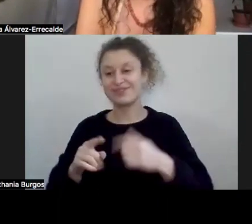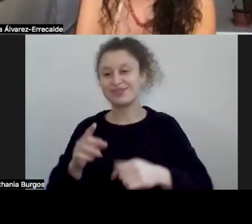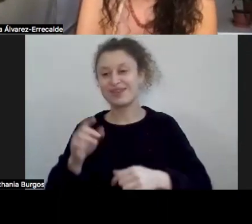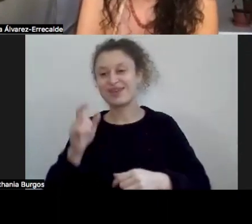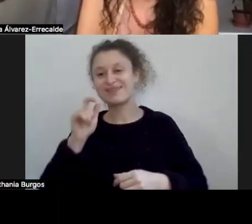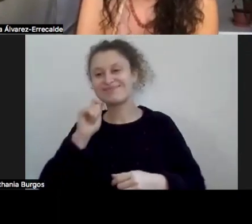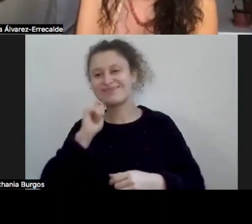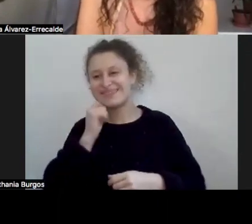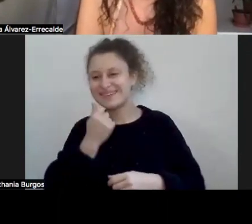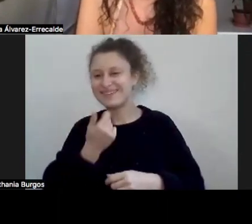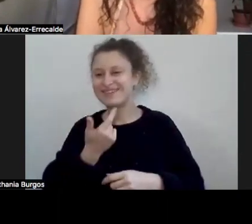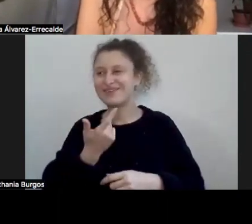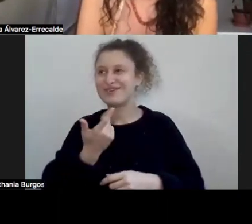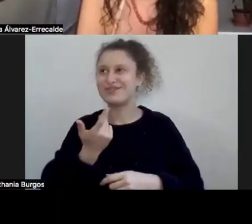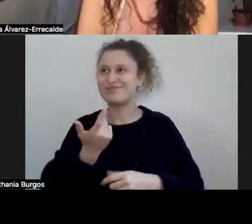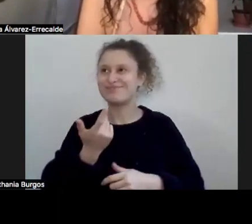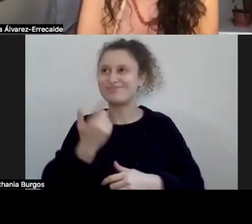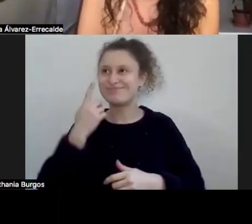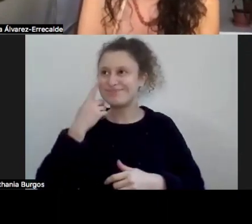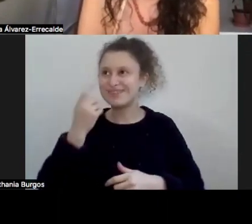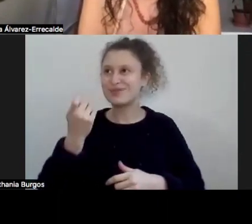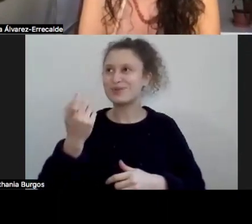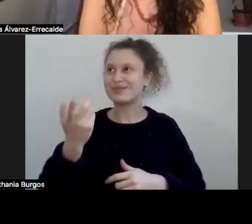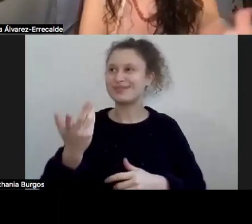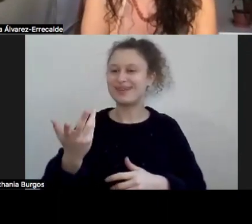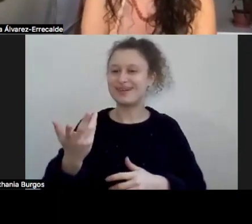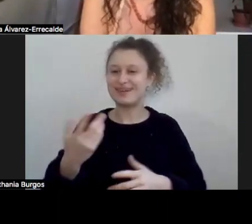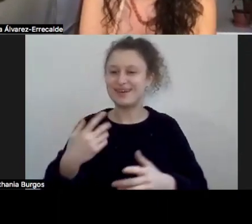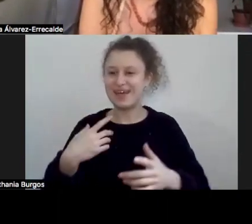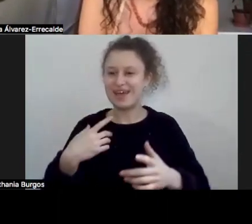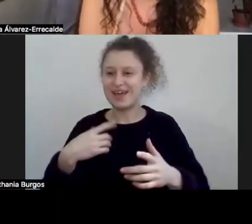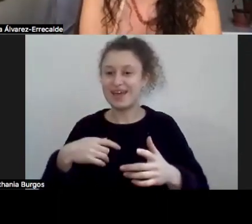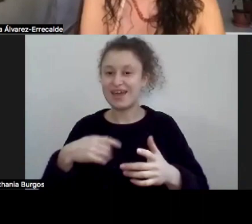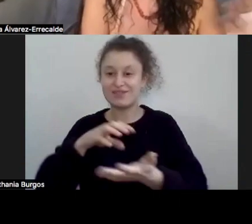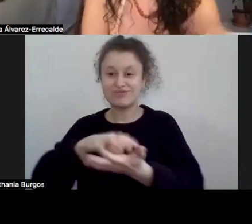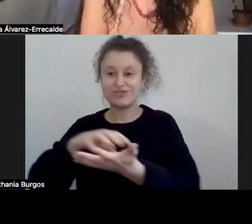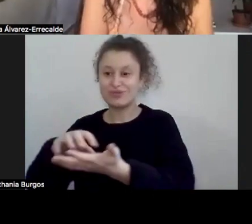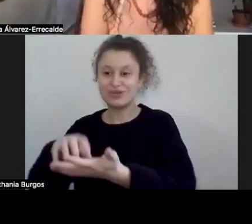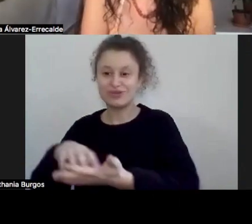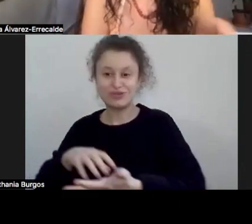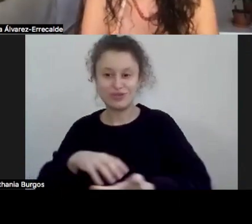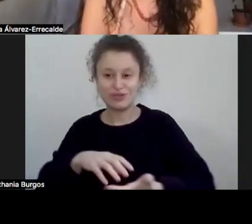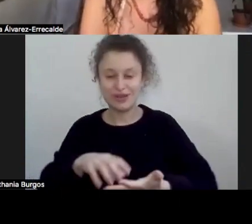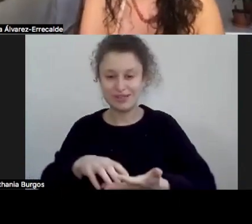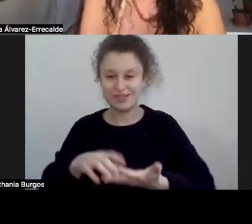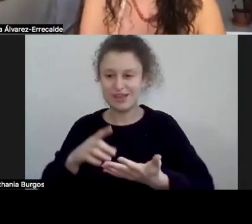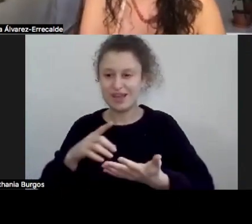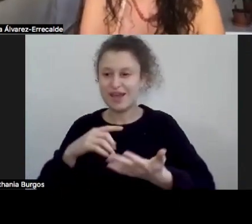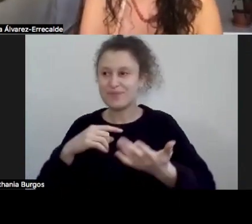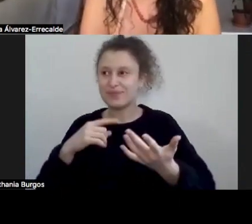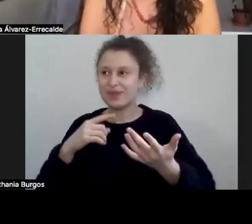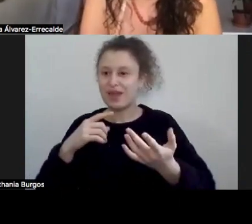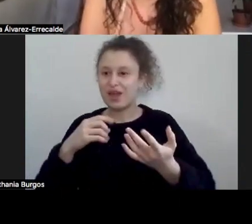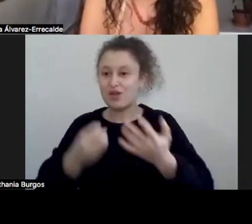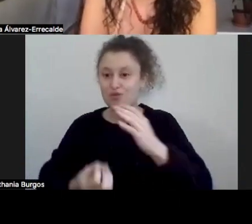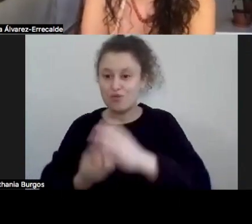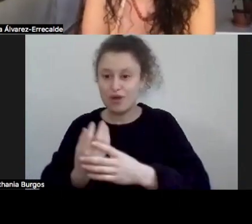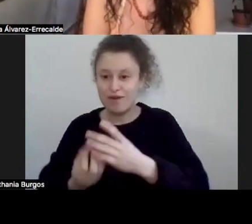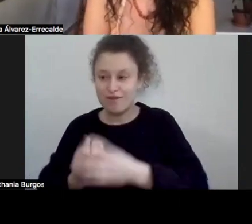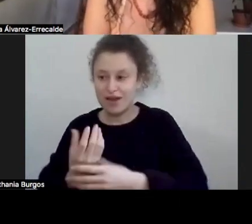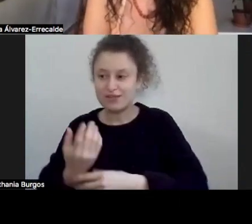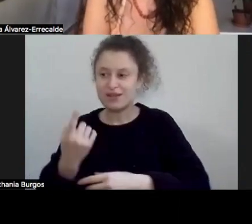nuevas instituciones, que el foco no sea tanto decidir por la persona, sino al contrario, acompañar el deseo que la persona